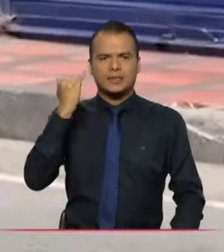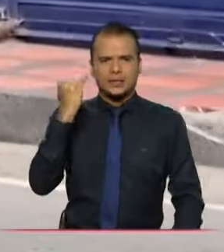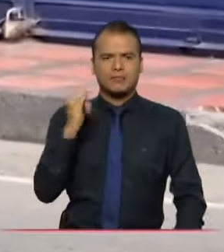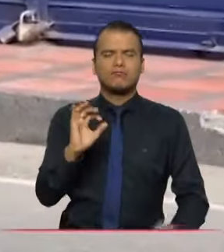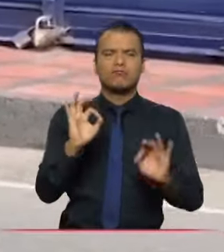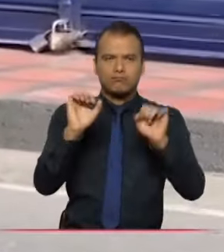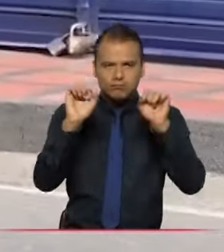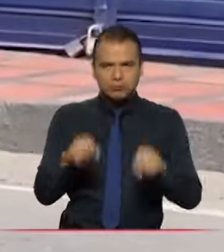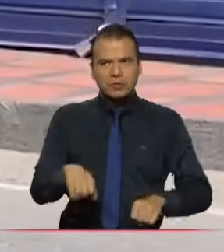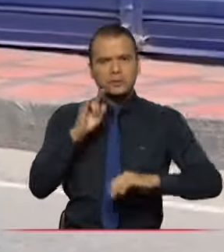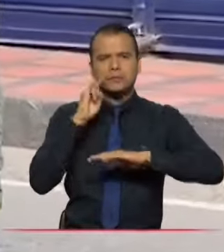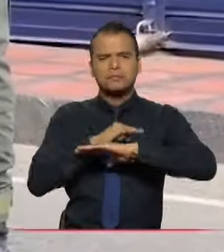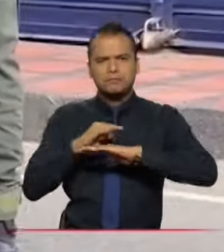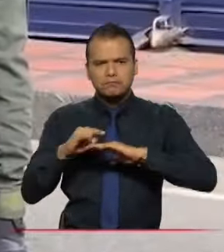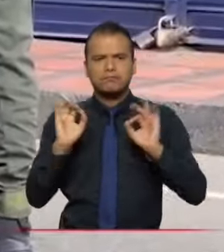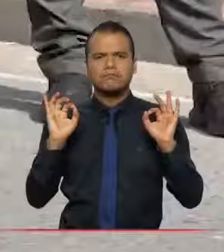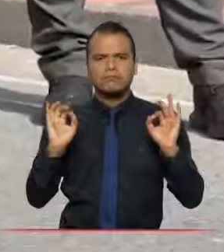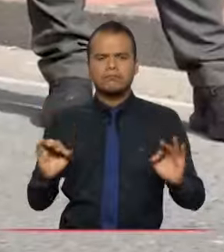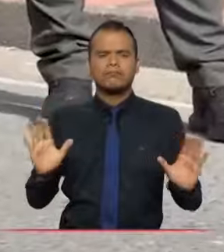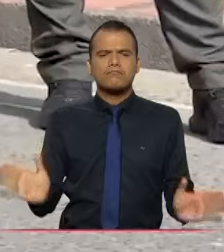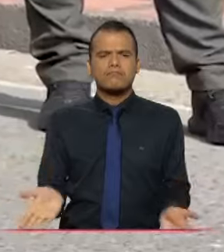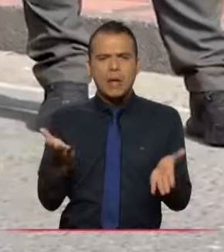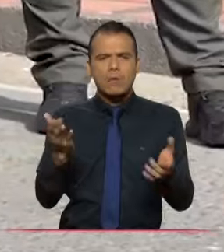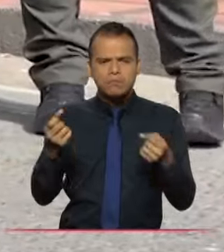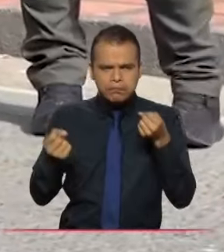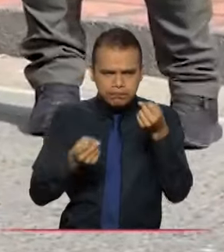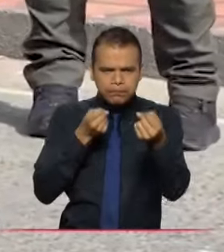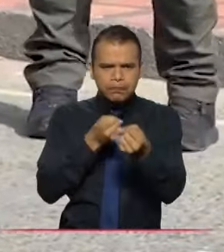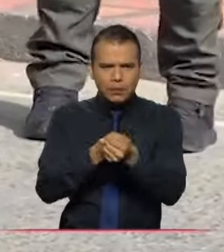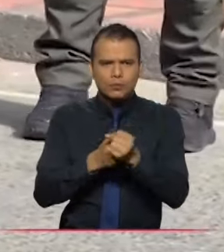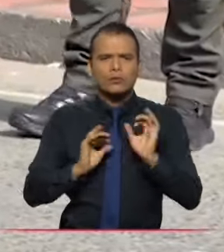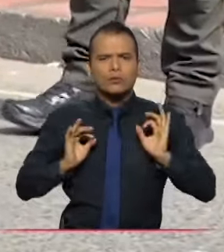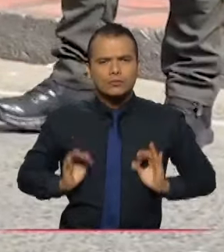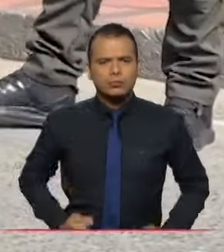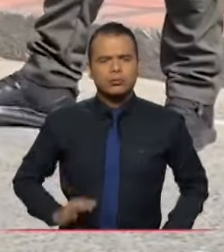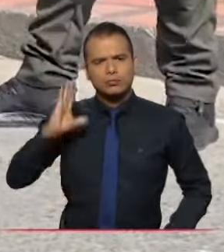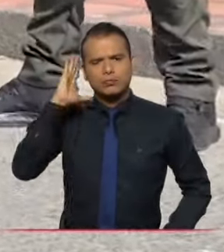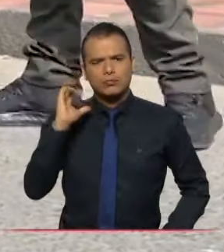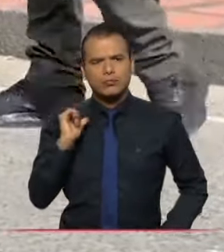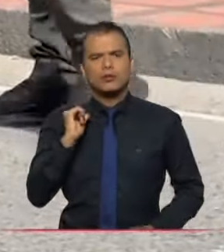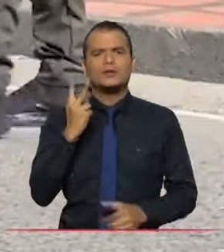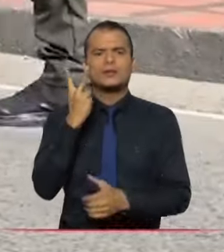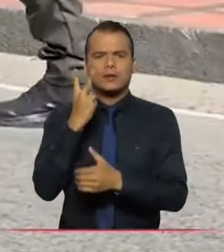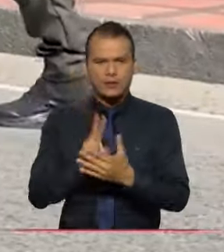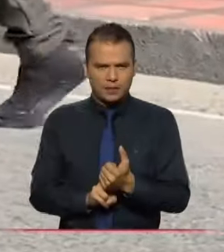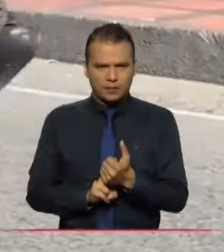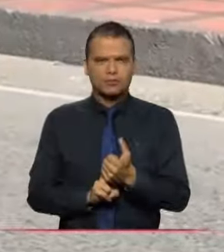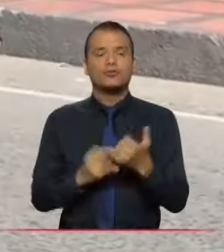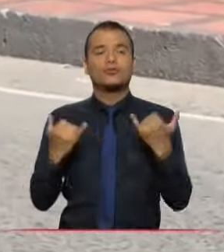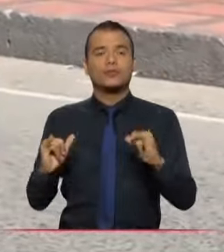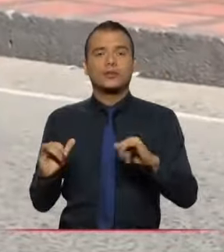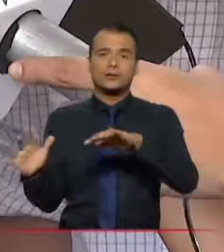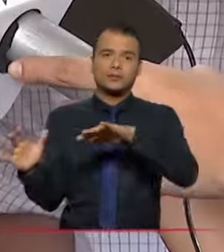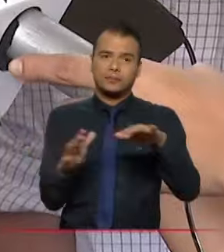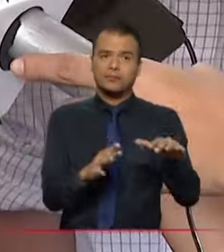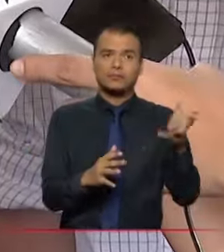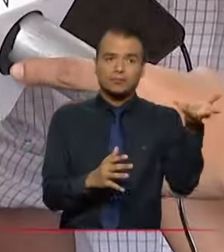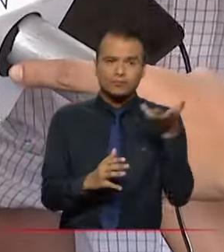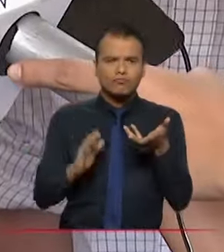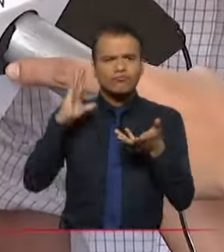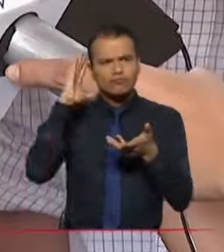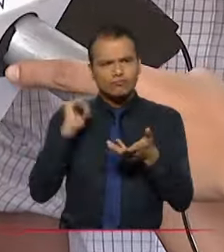pueda pues darle el apoyo tamb tamb bien al ejército y a la policía no solo el aumento del pie de fuerza que es fundamental